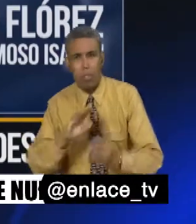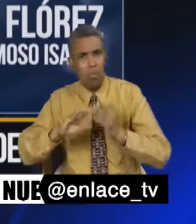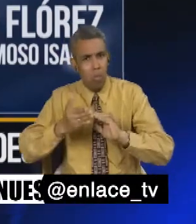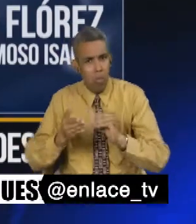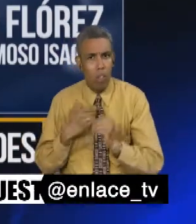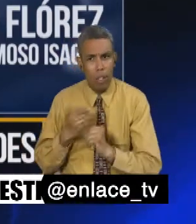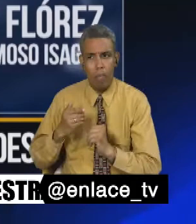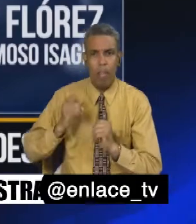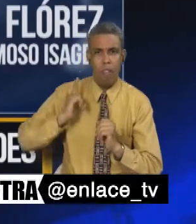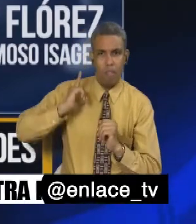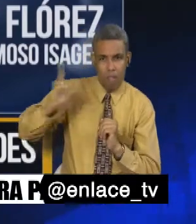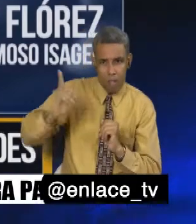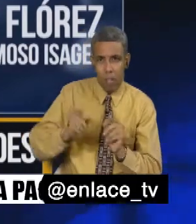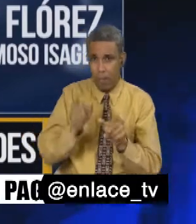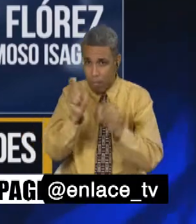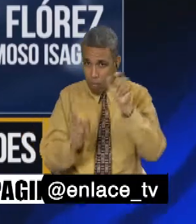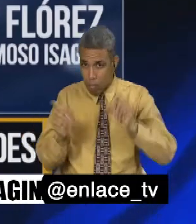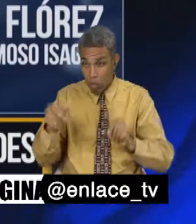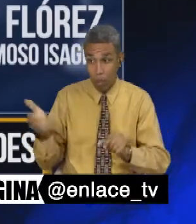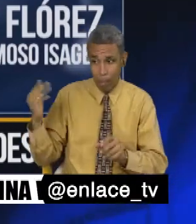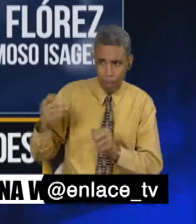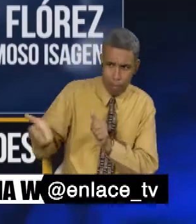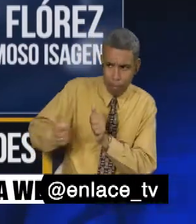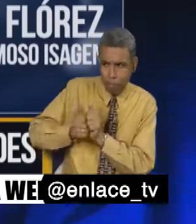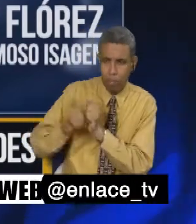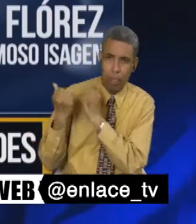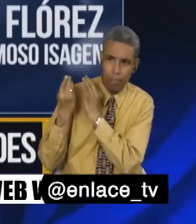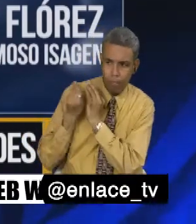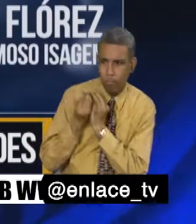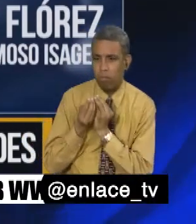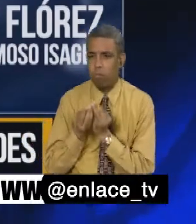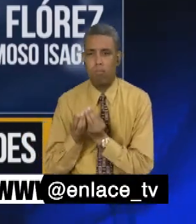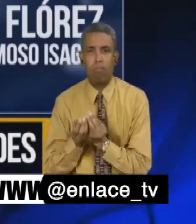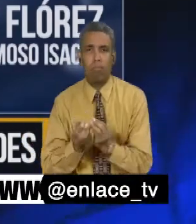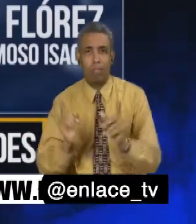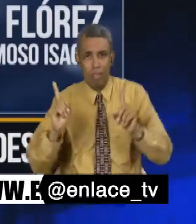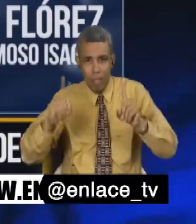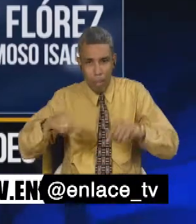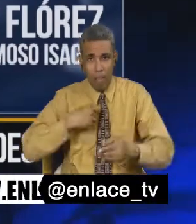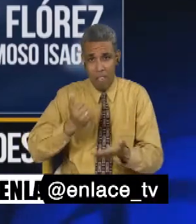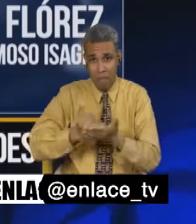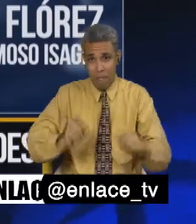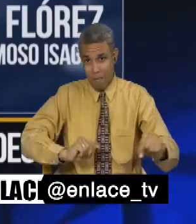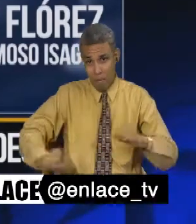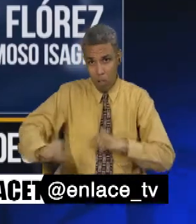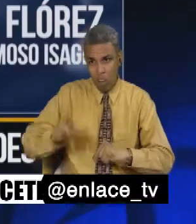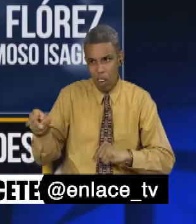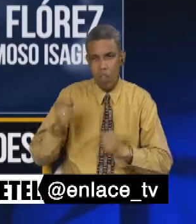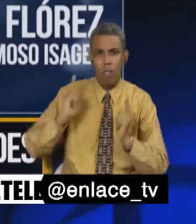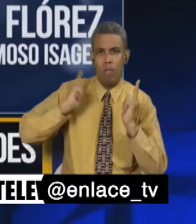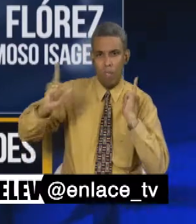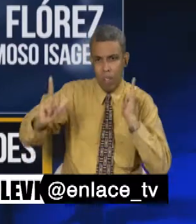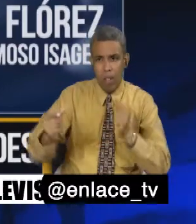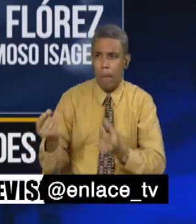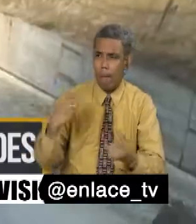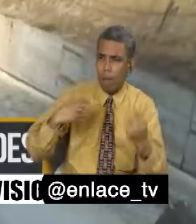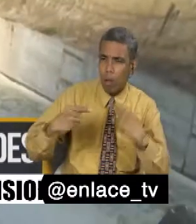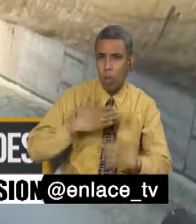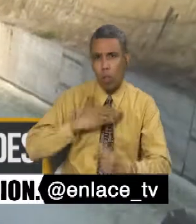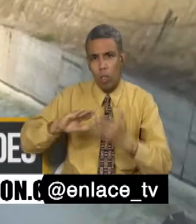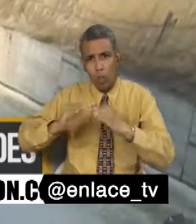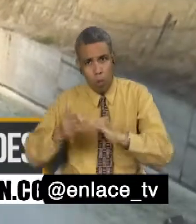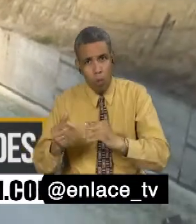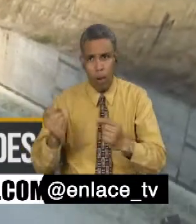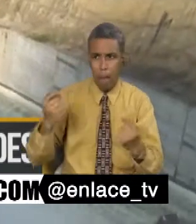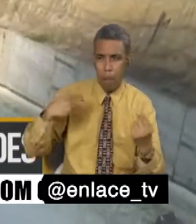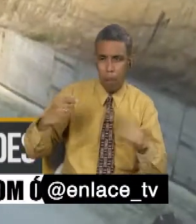líderes comunitarios nos han acompañado y nuestro grupo directivo de ISAGEN ha atendido todas las inquietudes que se han presentado en las comunidades. El